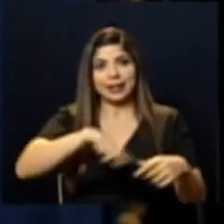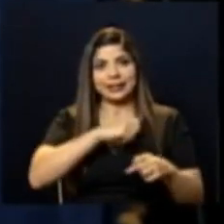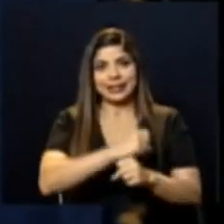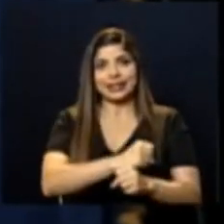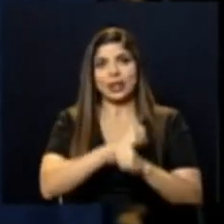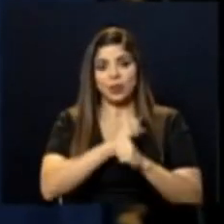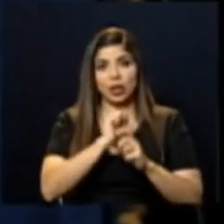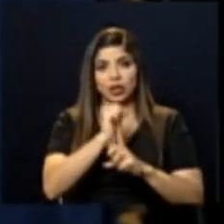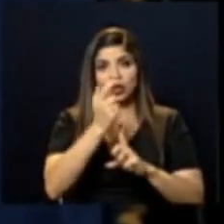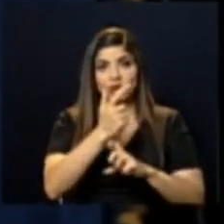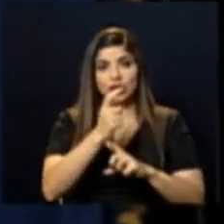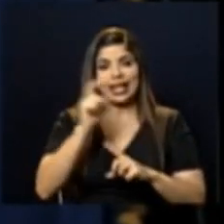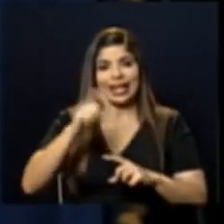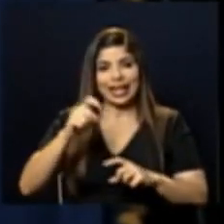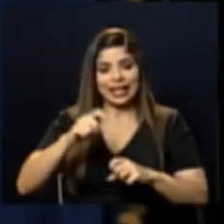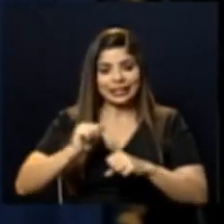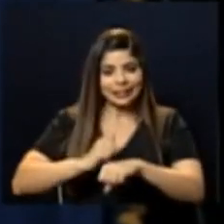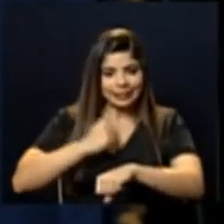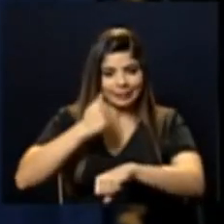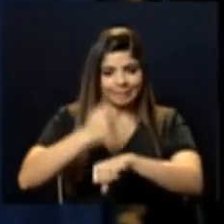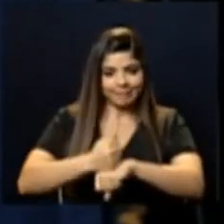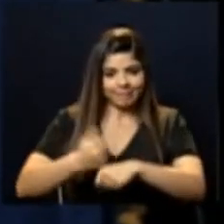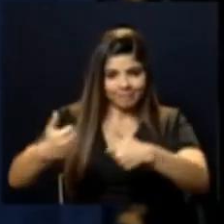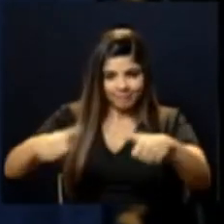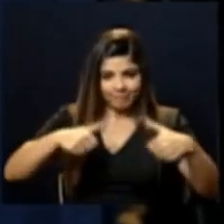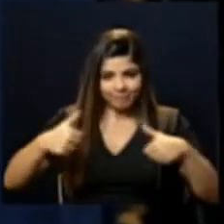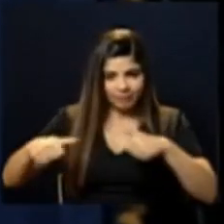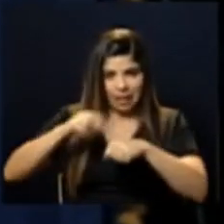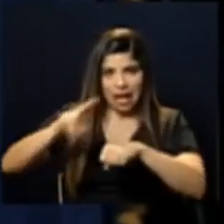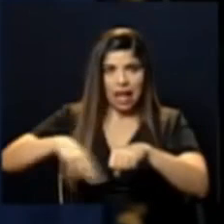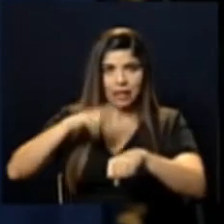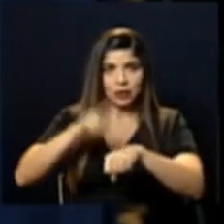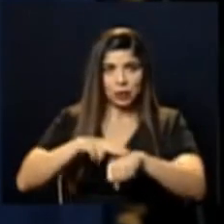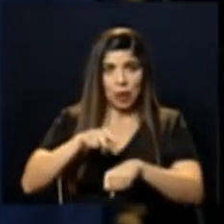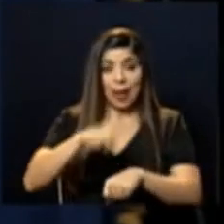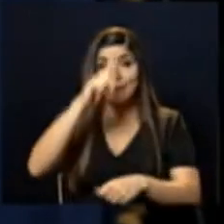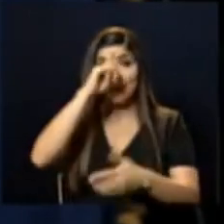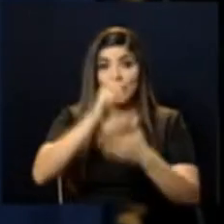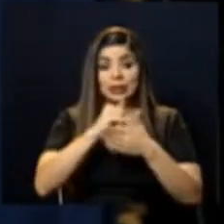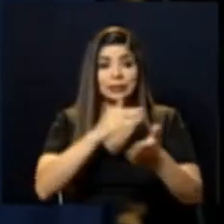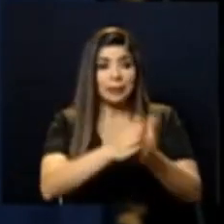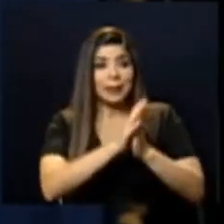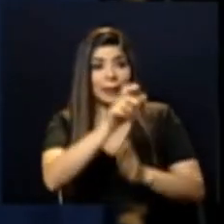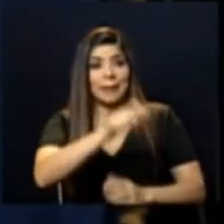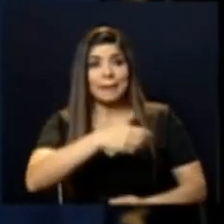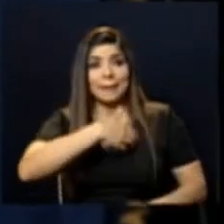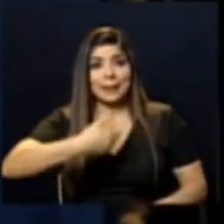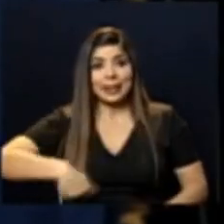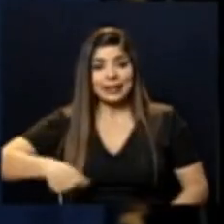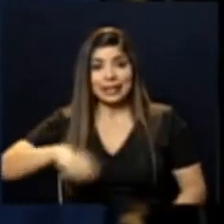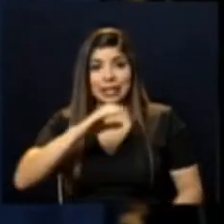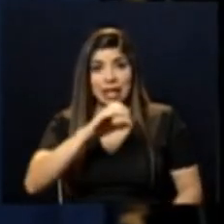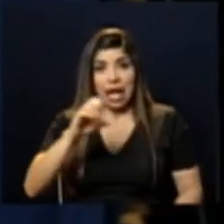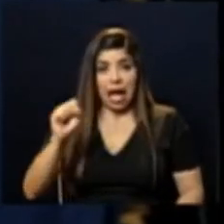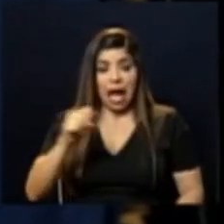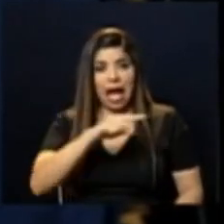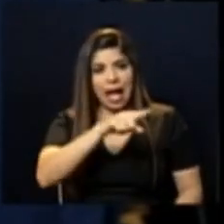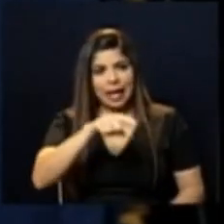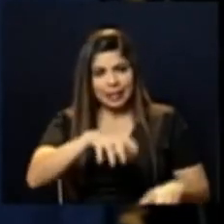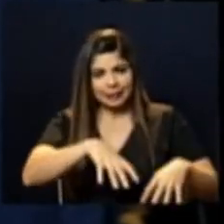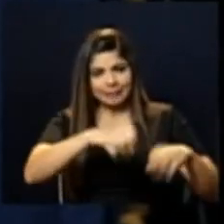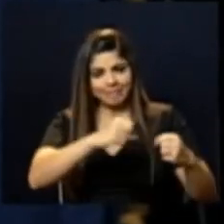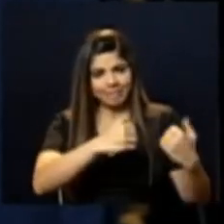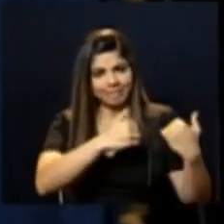debemos construir un gran acuerdo nacional. Por eso, también le he pedido al presidente de la Caja asumir un